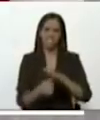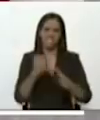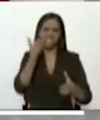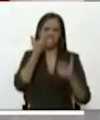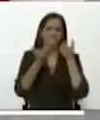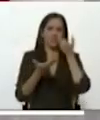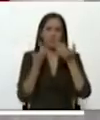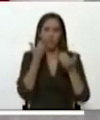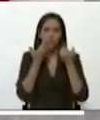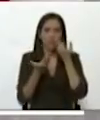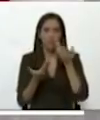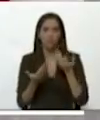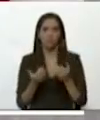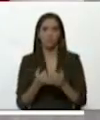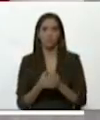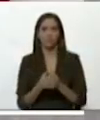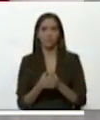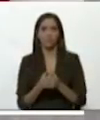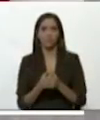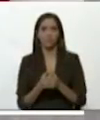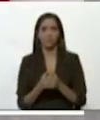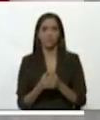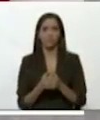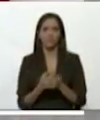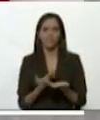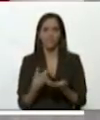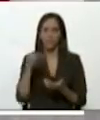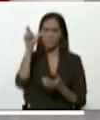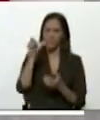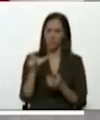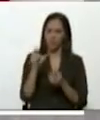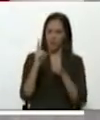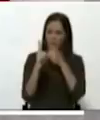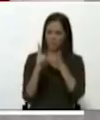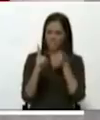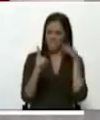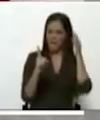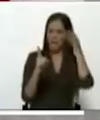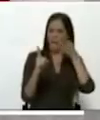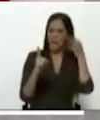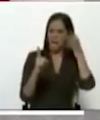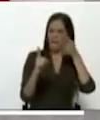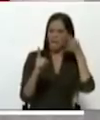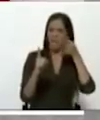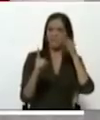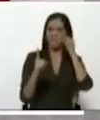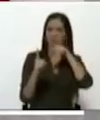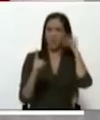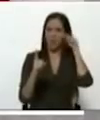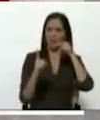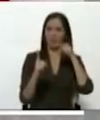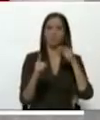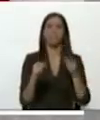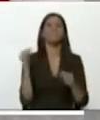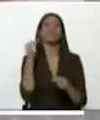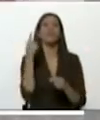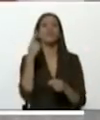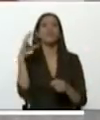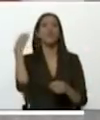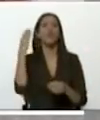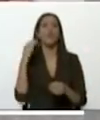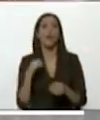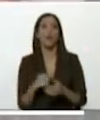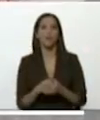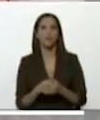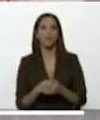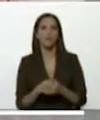insulte, se ponga entredicho a los ciudadanos venezolanos de una u otra manera, y menos que venga de un colombiano. Y